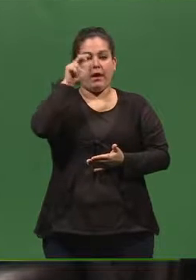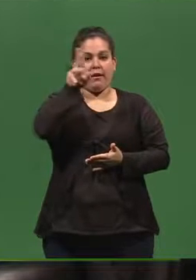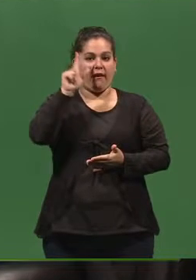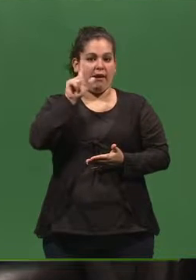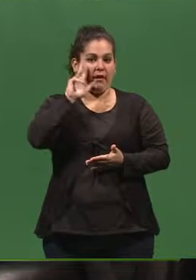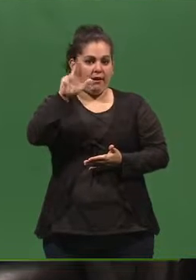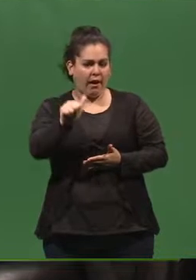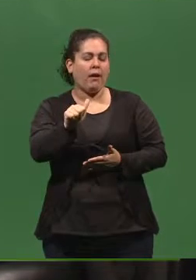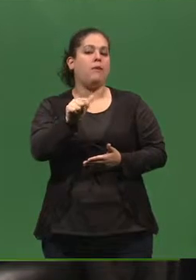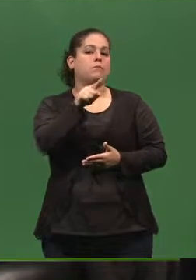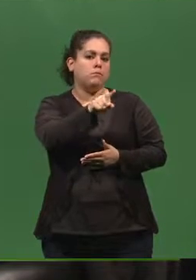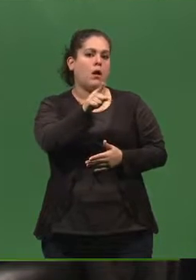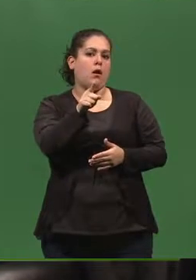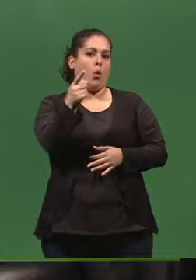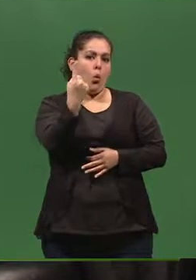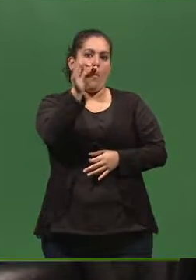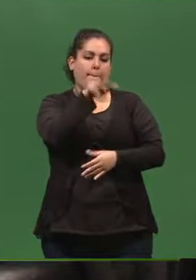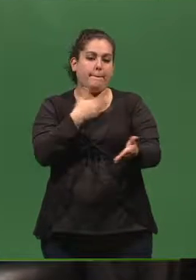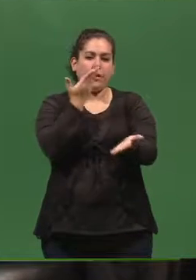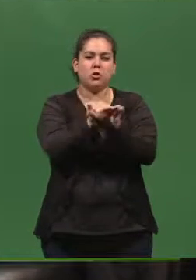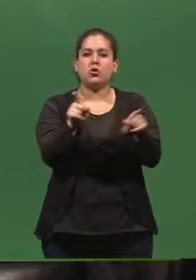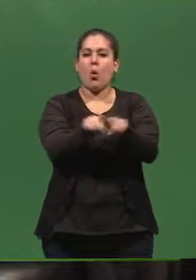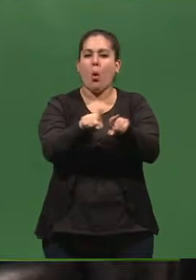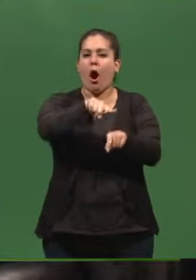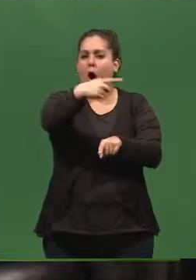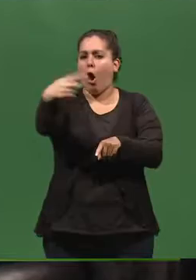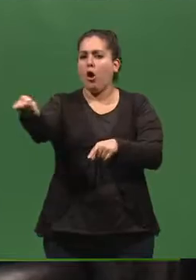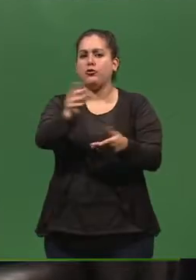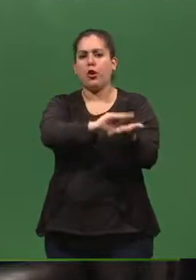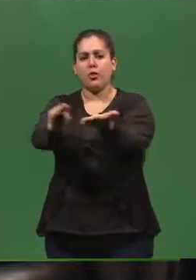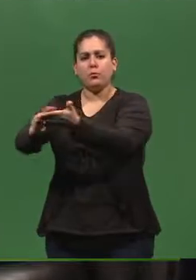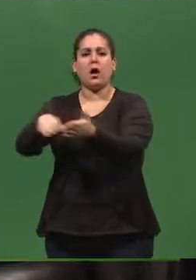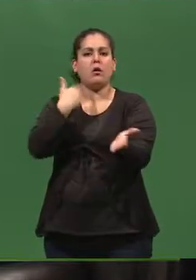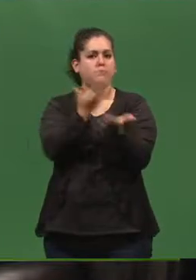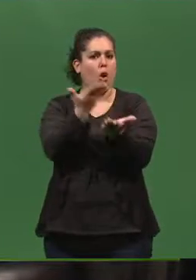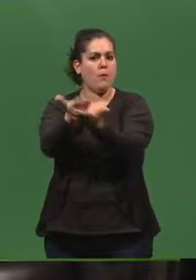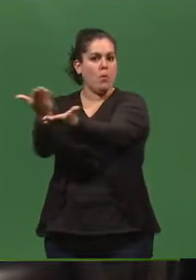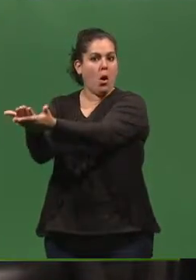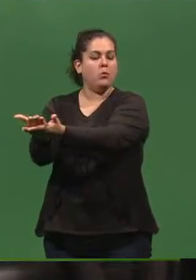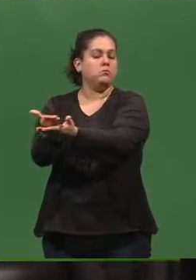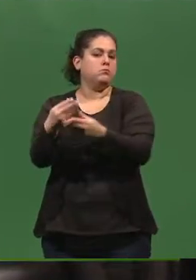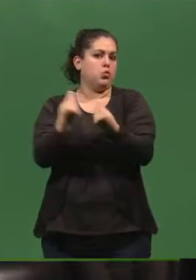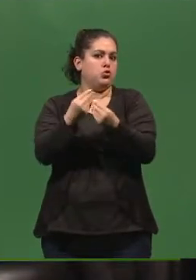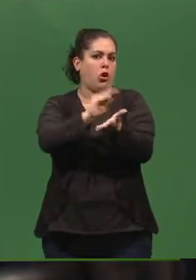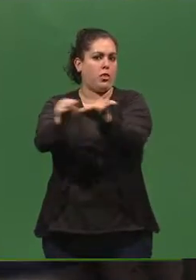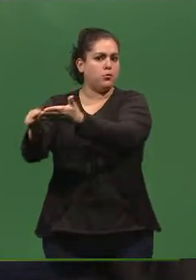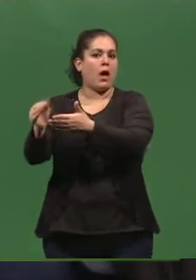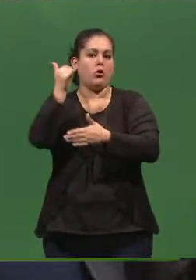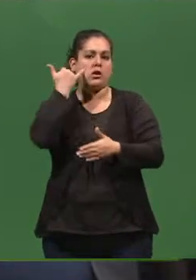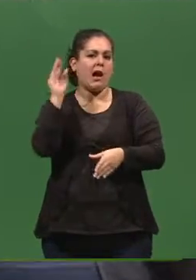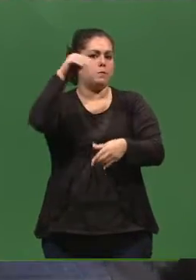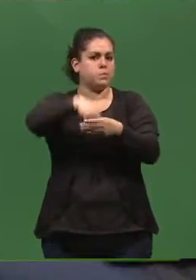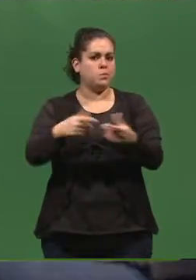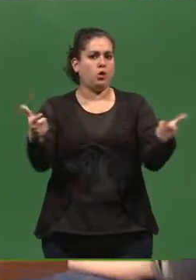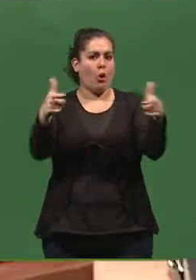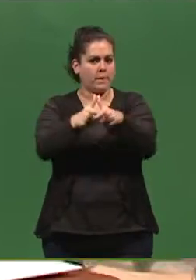uno de los tantos proyectos que al igual que el de Victoria Donda y de otros diputados... Son numerosos los proyectos. Hay varios diputados con estado parlamentario